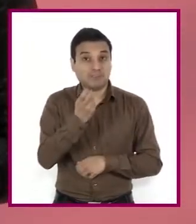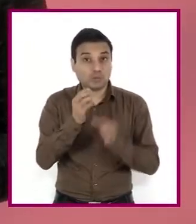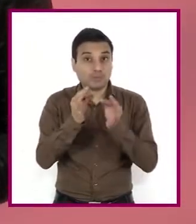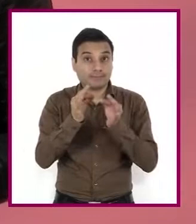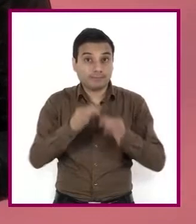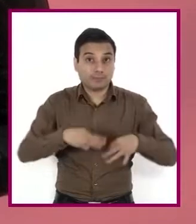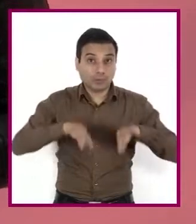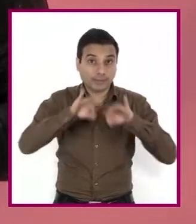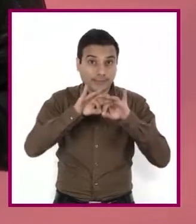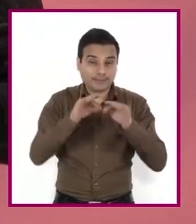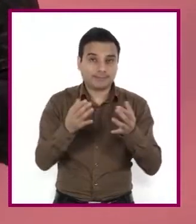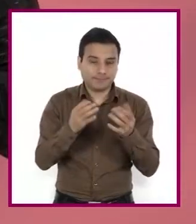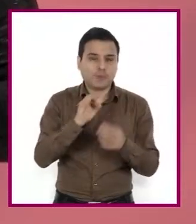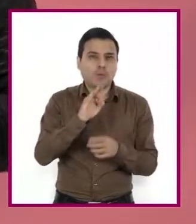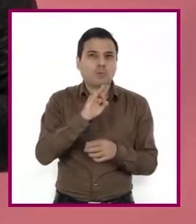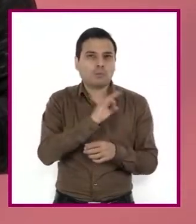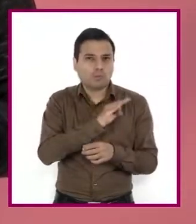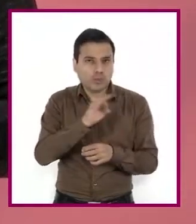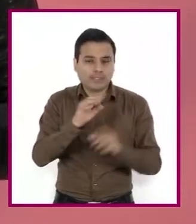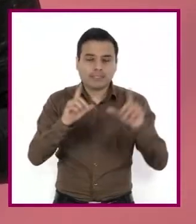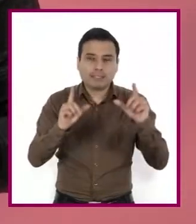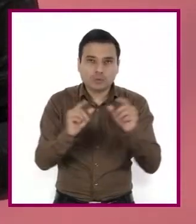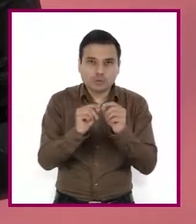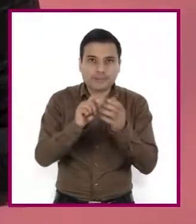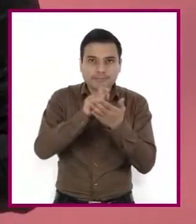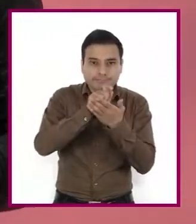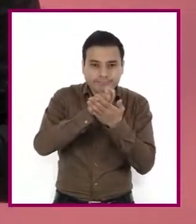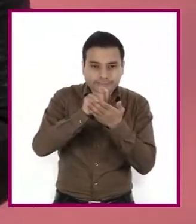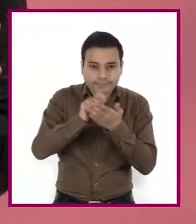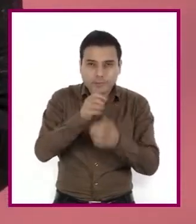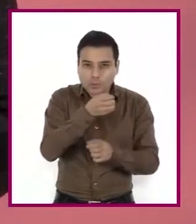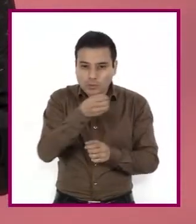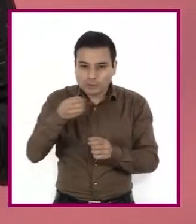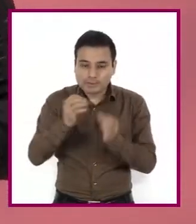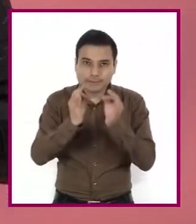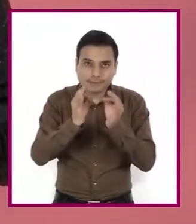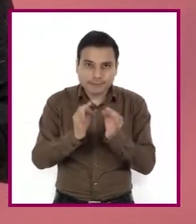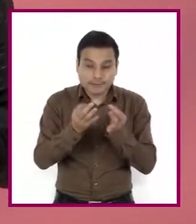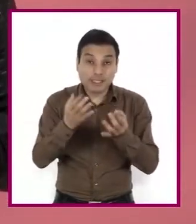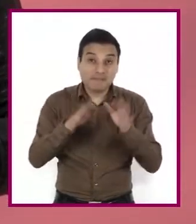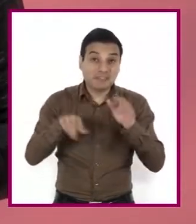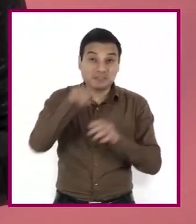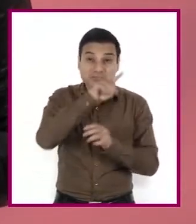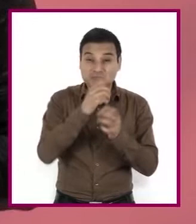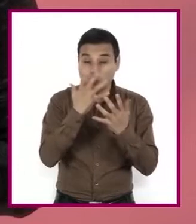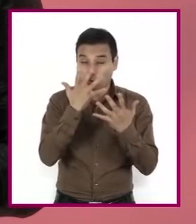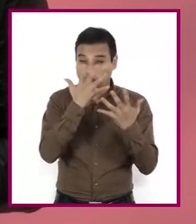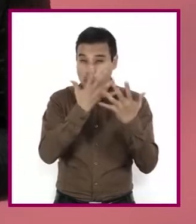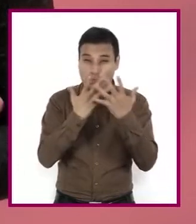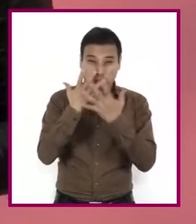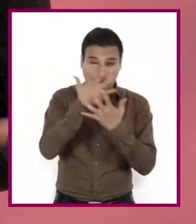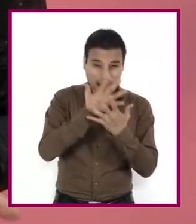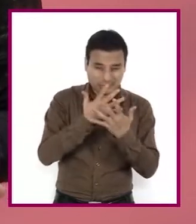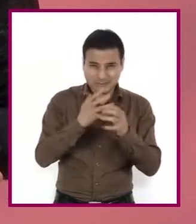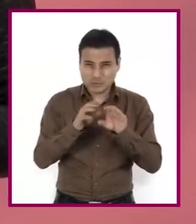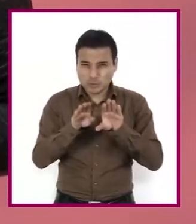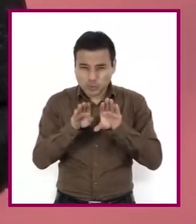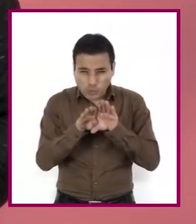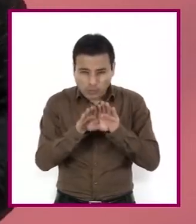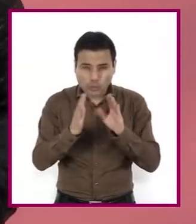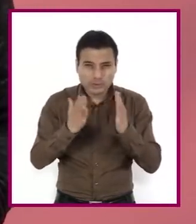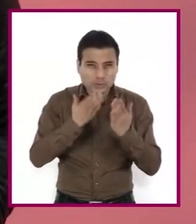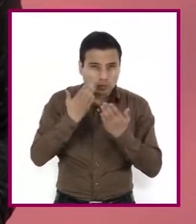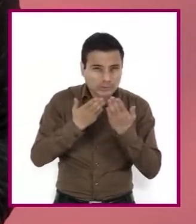tener mayor claridad al construir un resumen, pues en ocasiones nos confundimos al plasmar la información para estudiar o hacer algunas